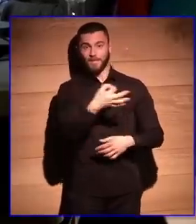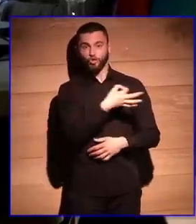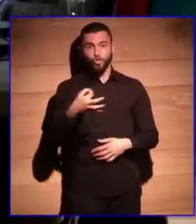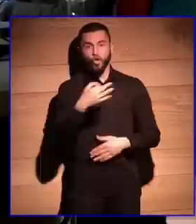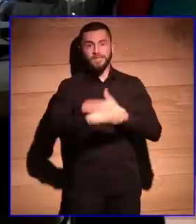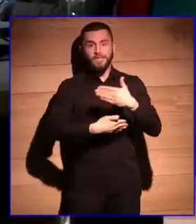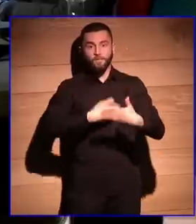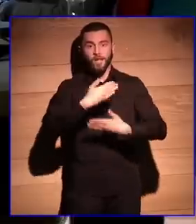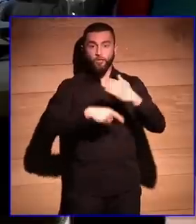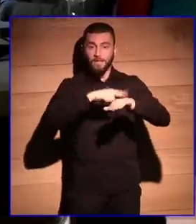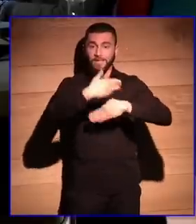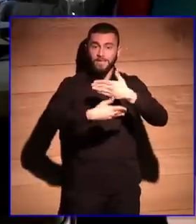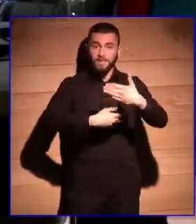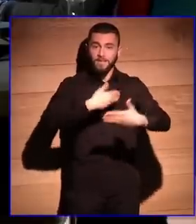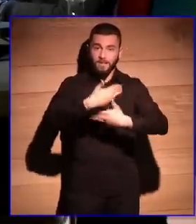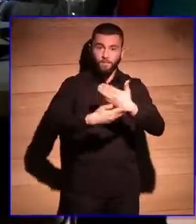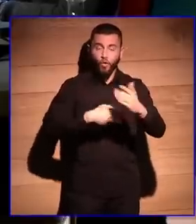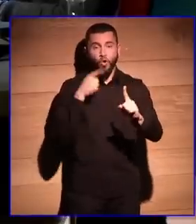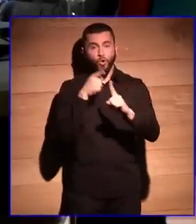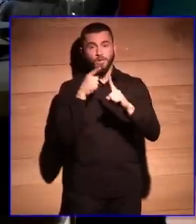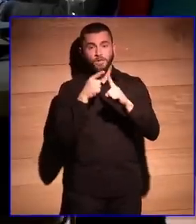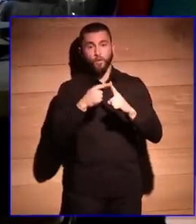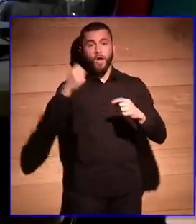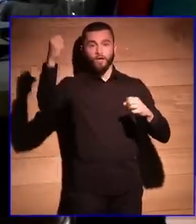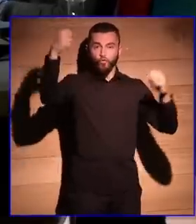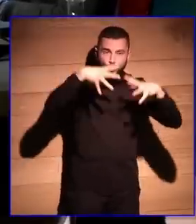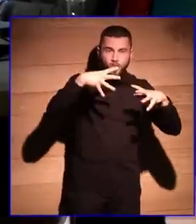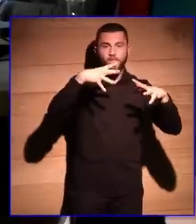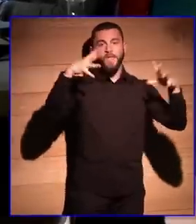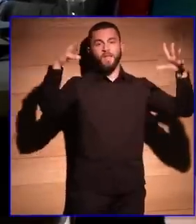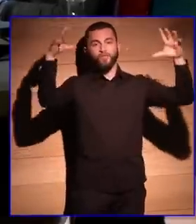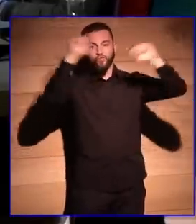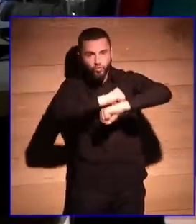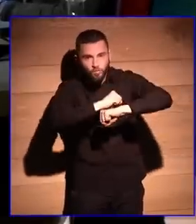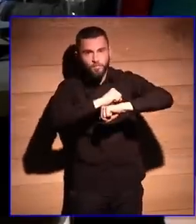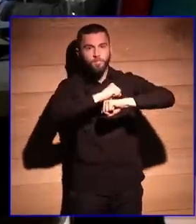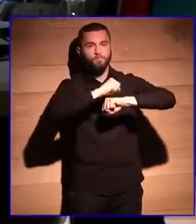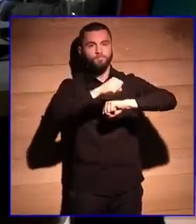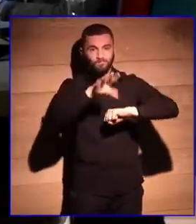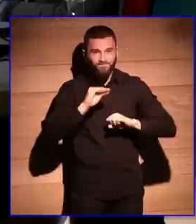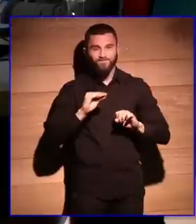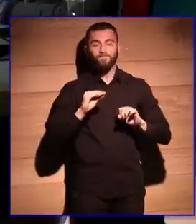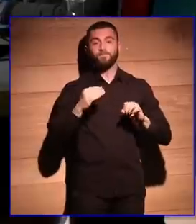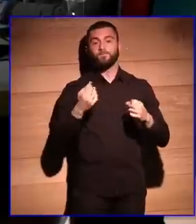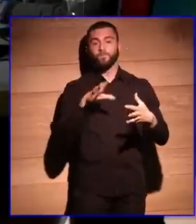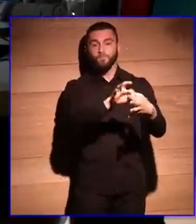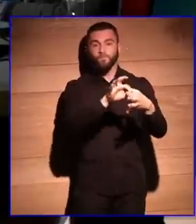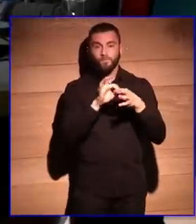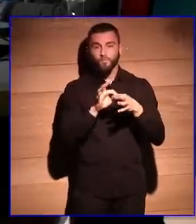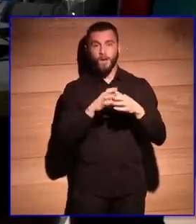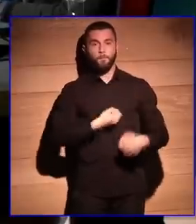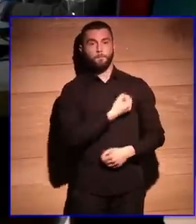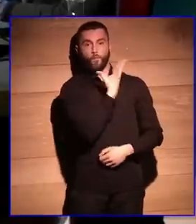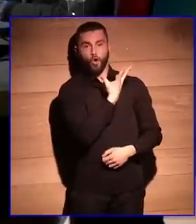largo del tiempo, a la hora de diluir las luces y las sombras, tiene que ver también con una vocación